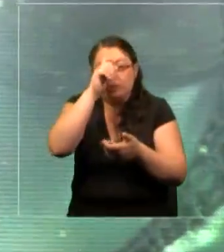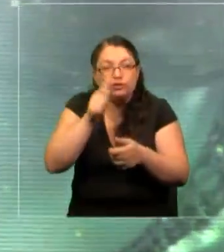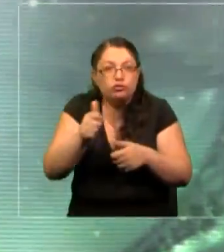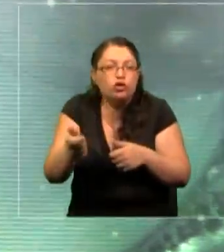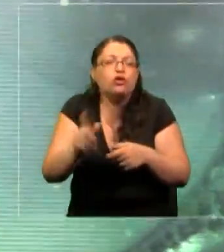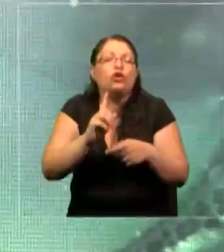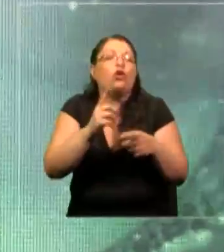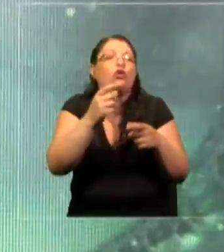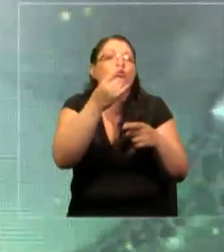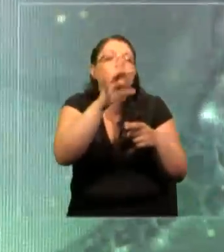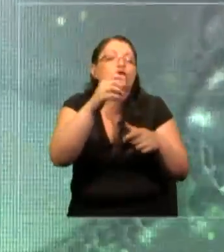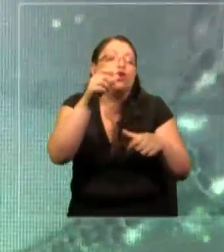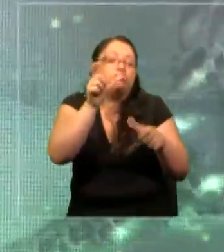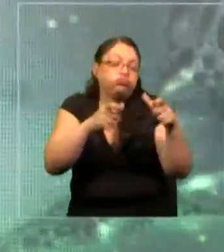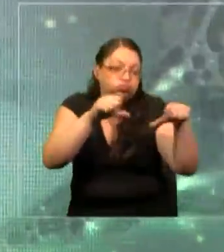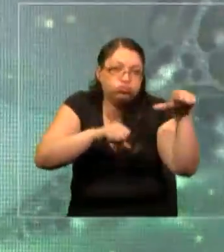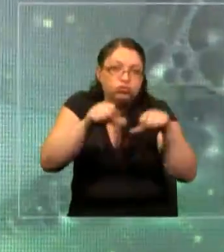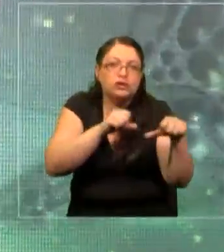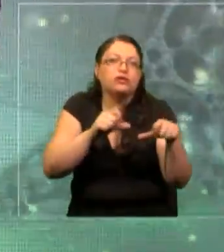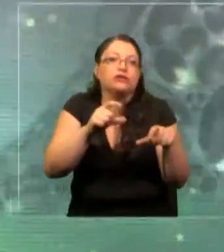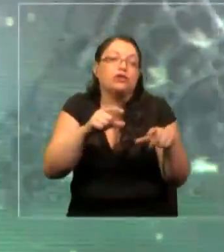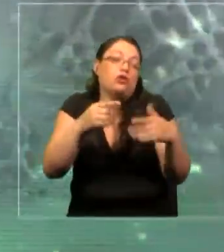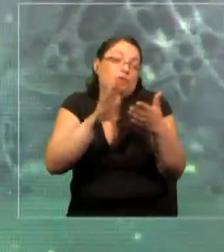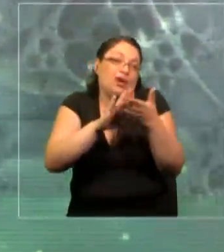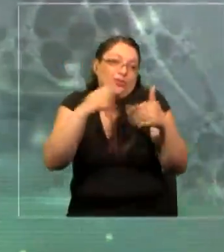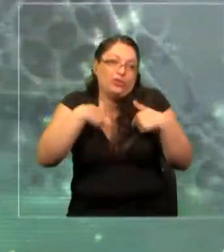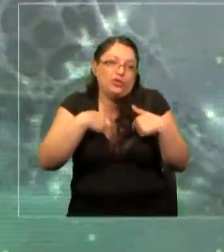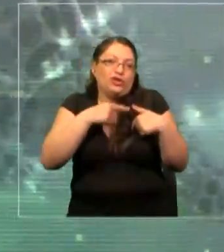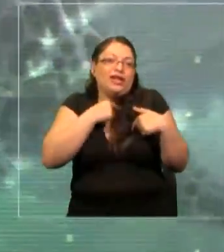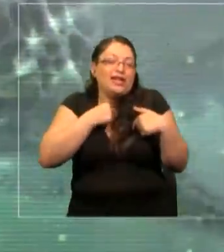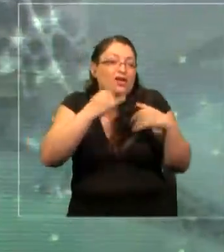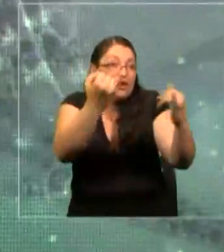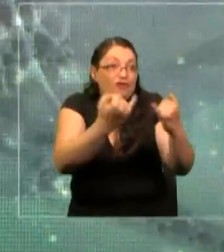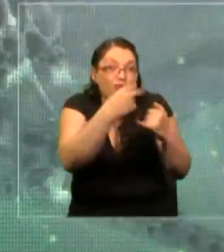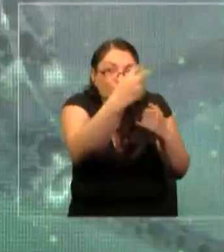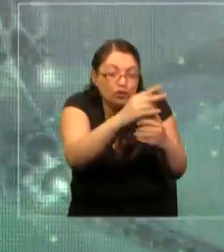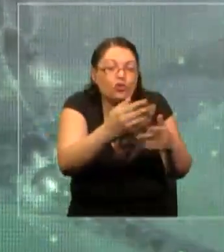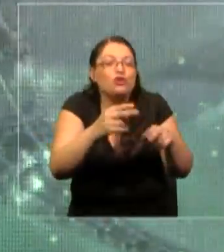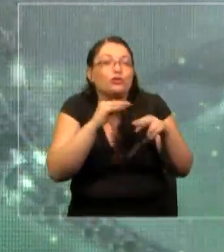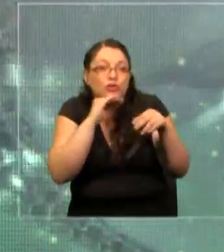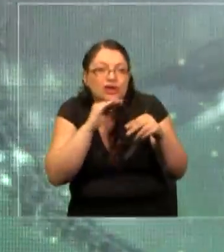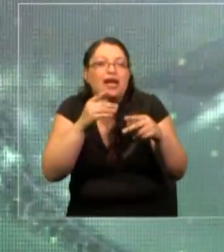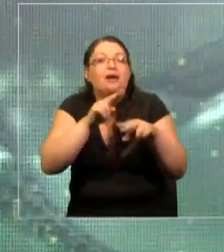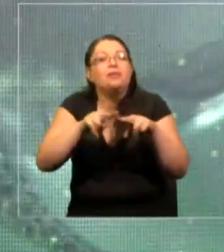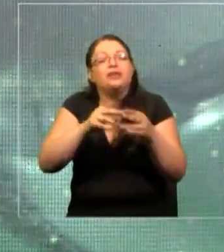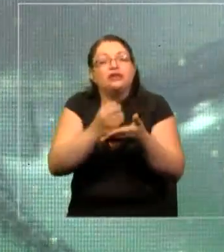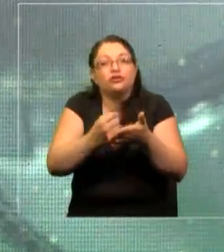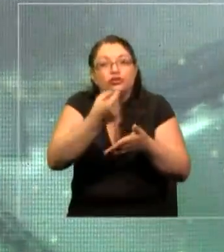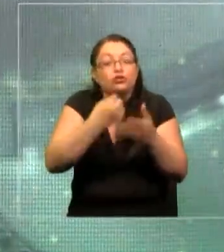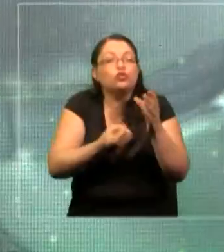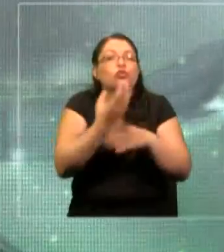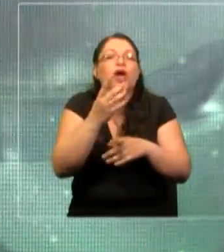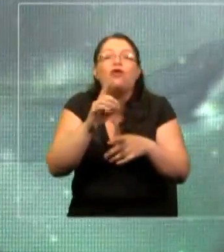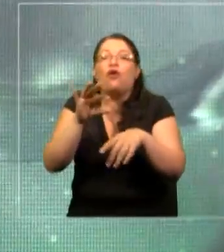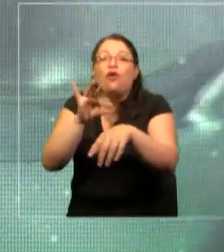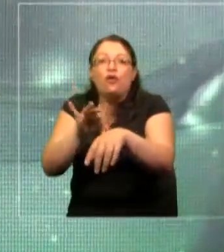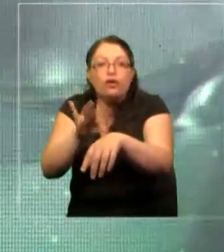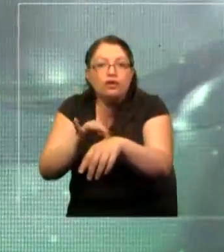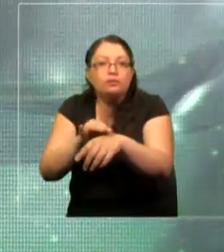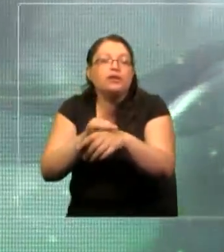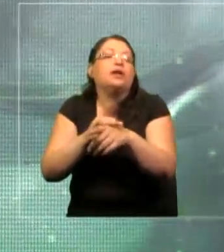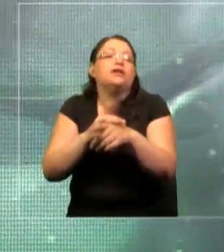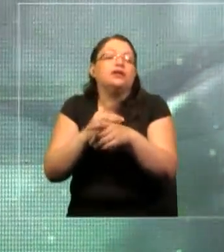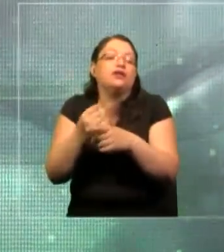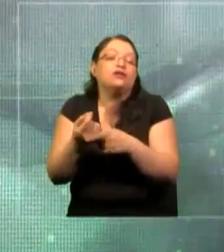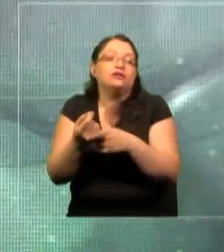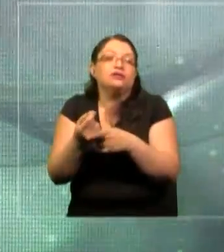los científicos como yo que queremos usar sus datos y hacer el nuevo fármaco, no el médico que le va a tratar, sino que